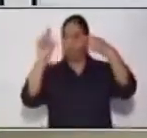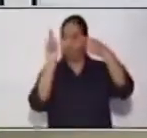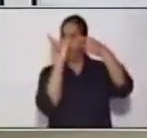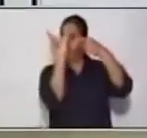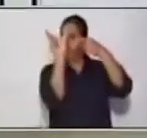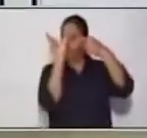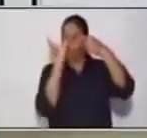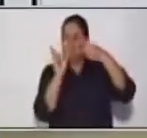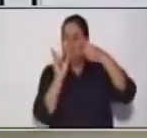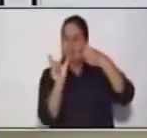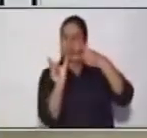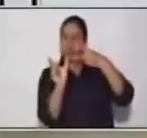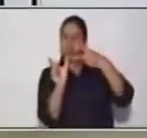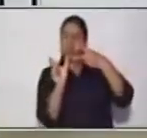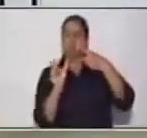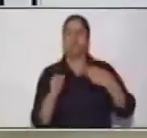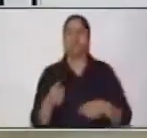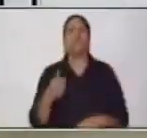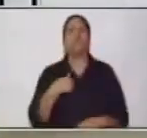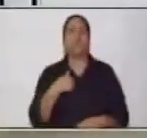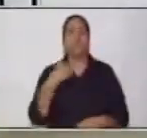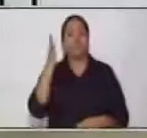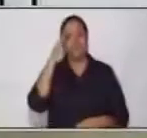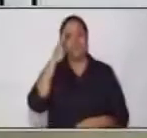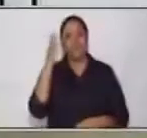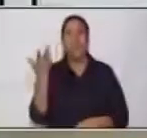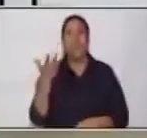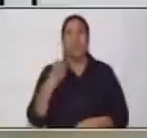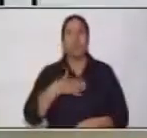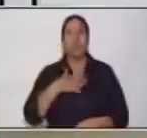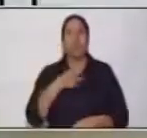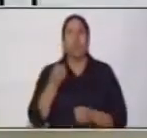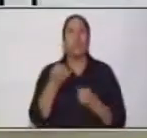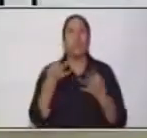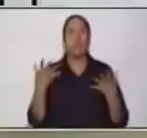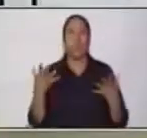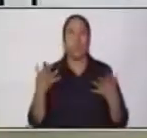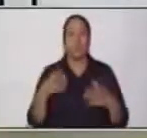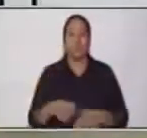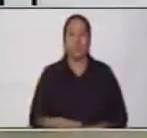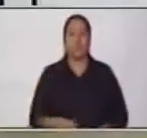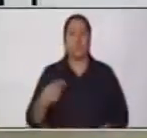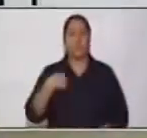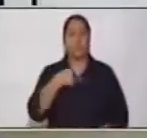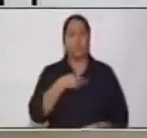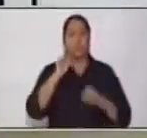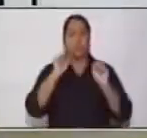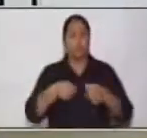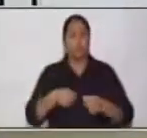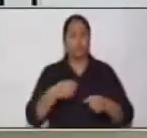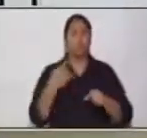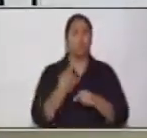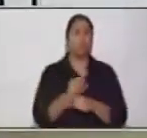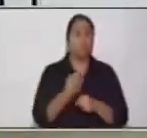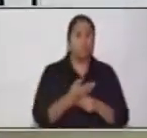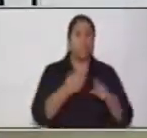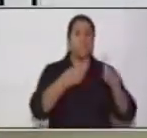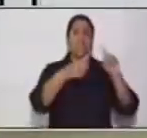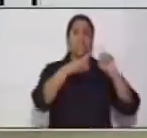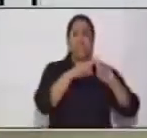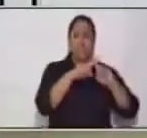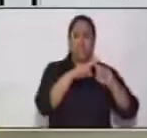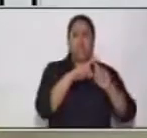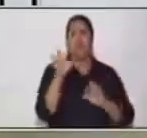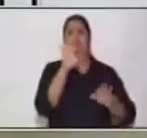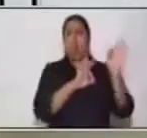identificar cuáles van a ser mis valores. Entonces, usualmente nosotros podemos despejar la Y o podemos despejar la X.